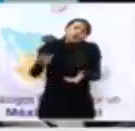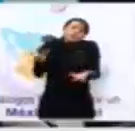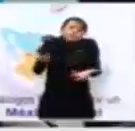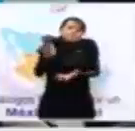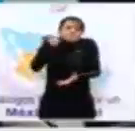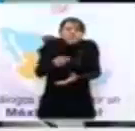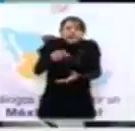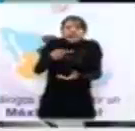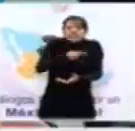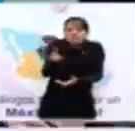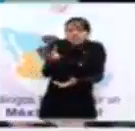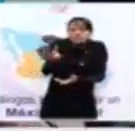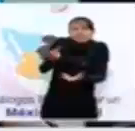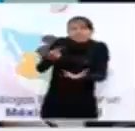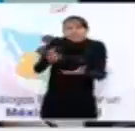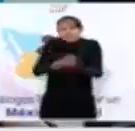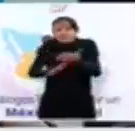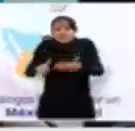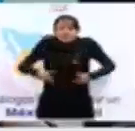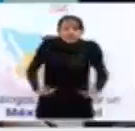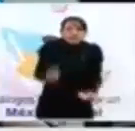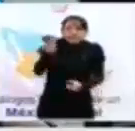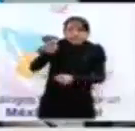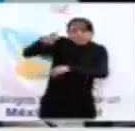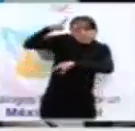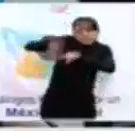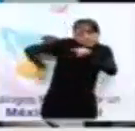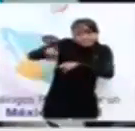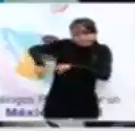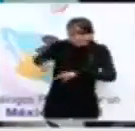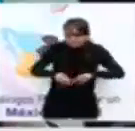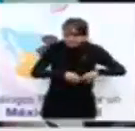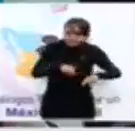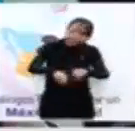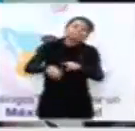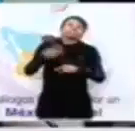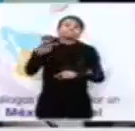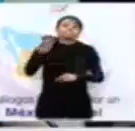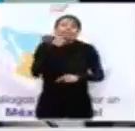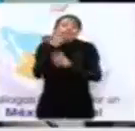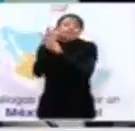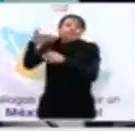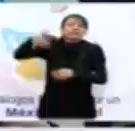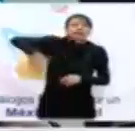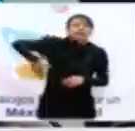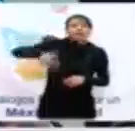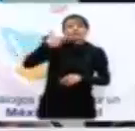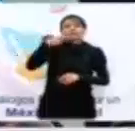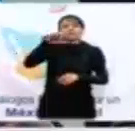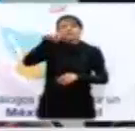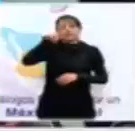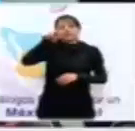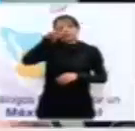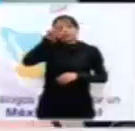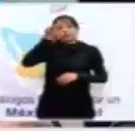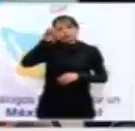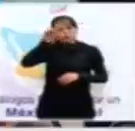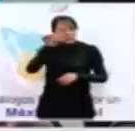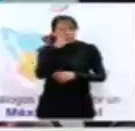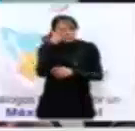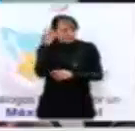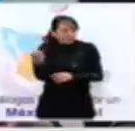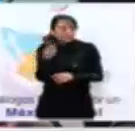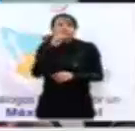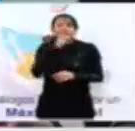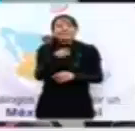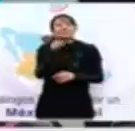que reflexiona el doctor Héctor Robles y los comentarios que hacía